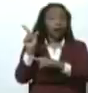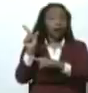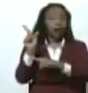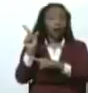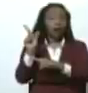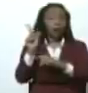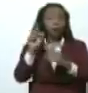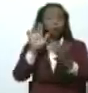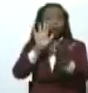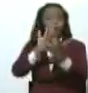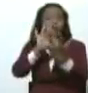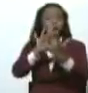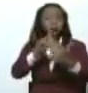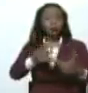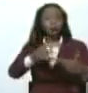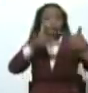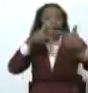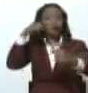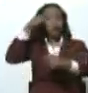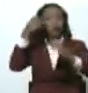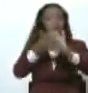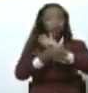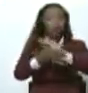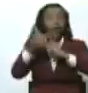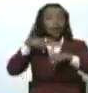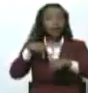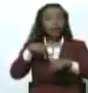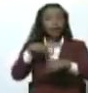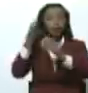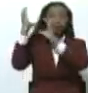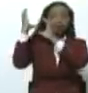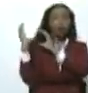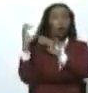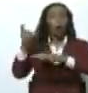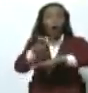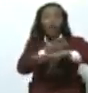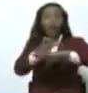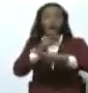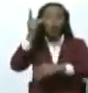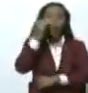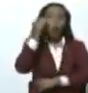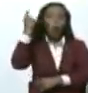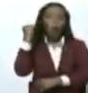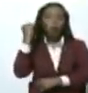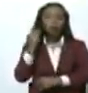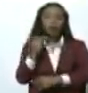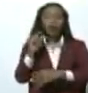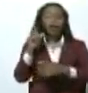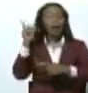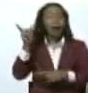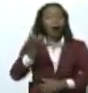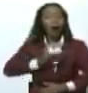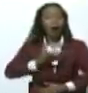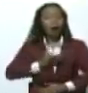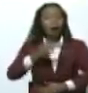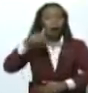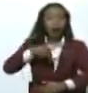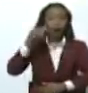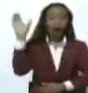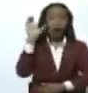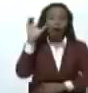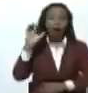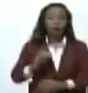con esta transmisión para los cargos de gobernadora y gobernadores y para la alcaldía de Caracas.